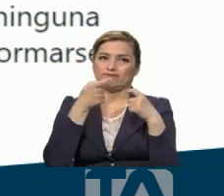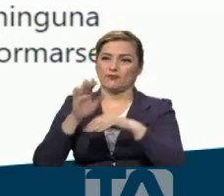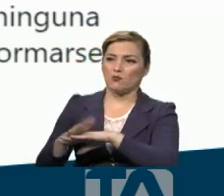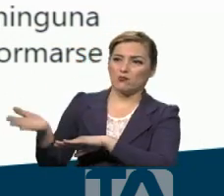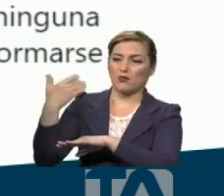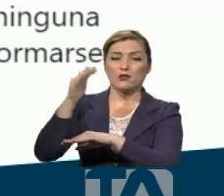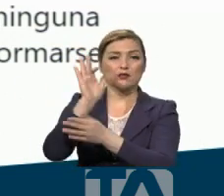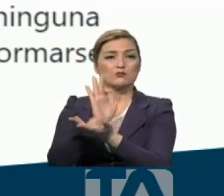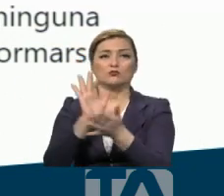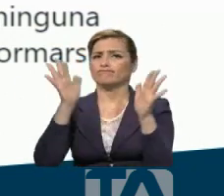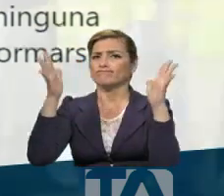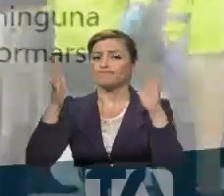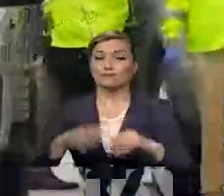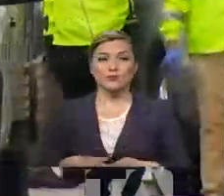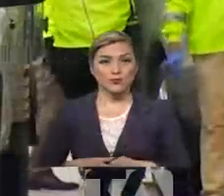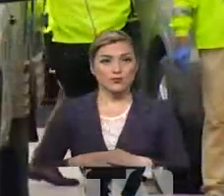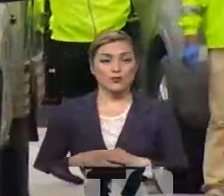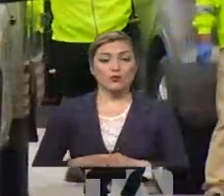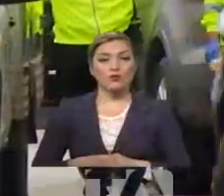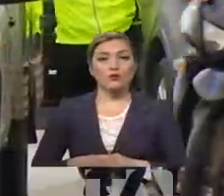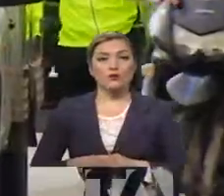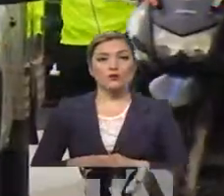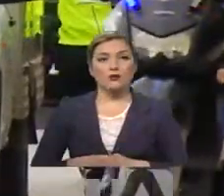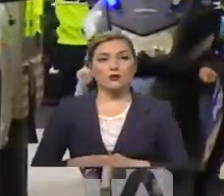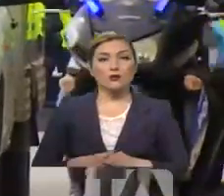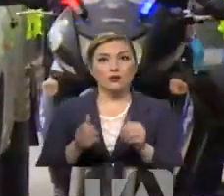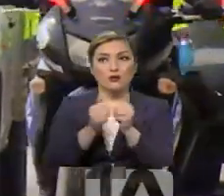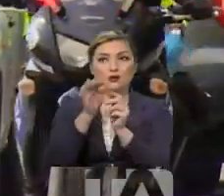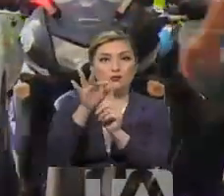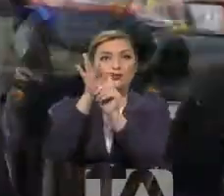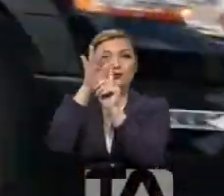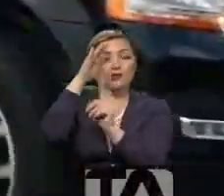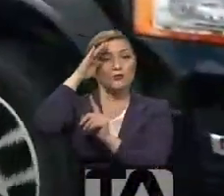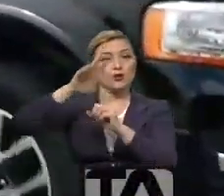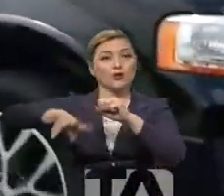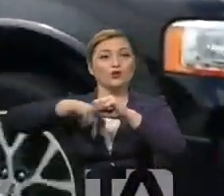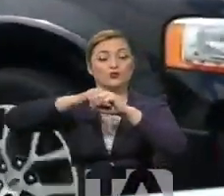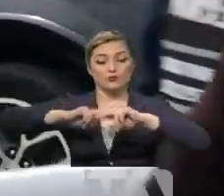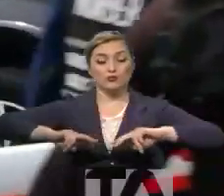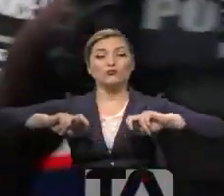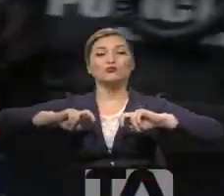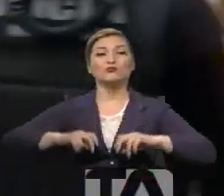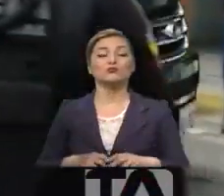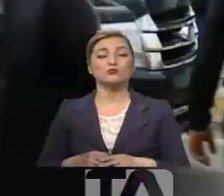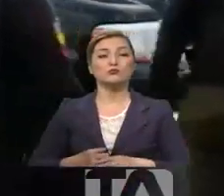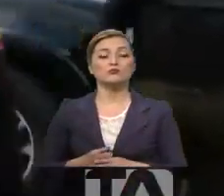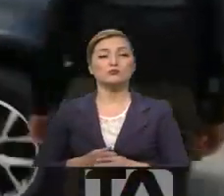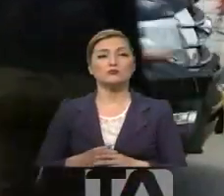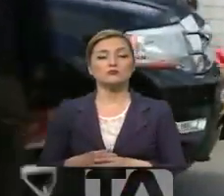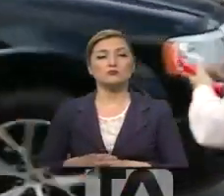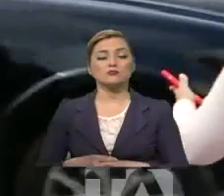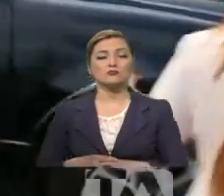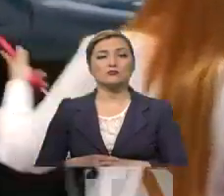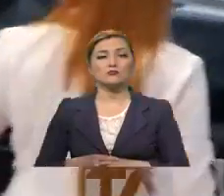sido convocado para ninguna diligencia. Esto mientras equipos especiales de la policía investigan el caso. Joana